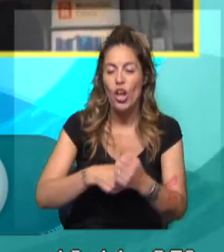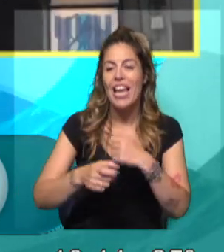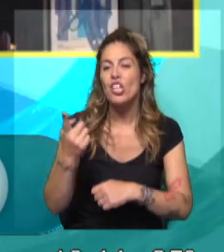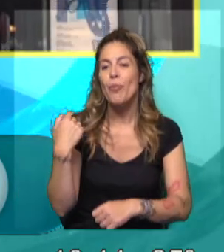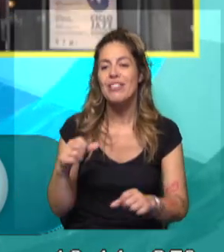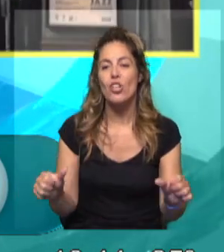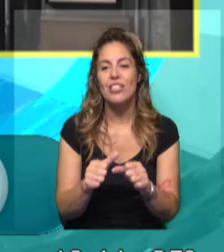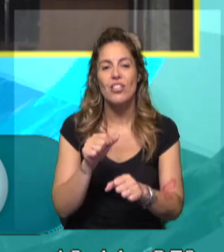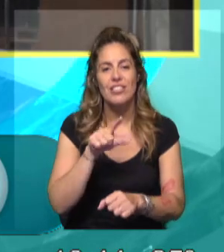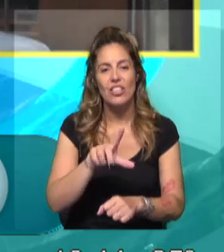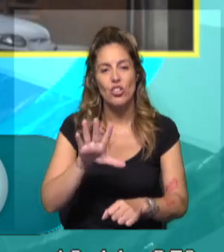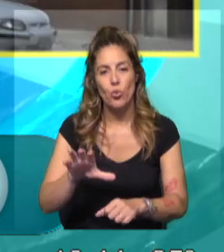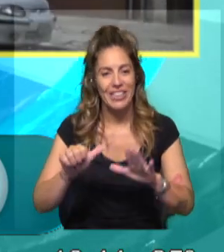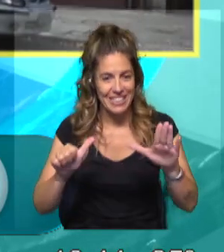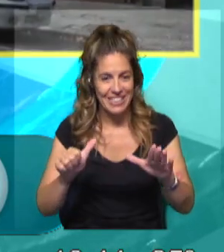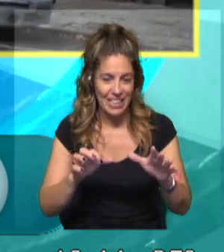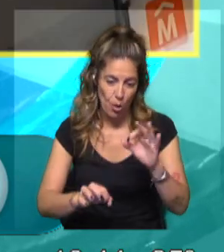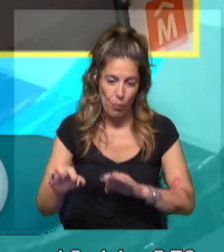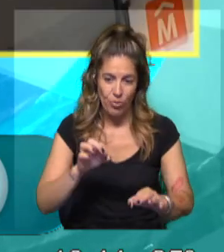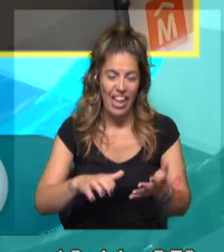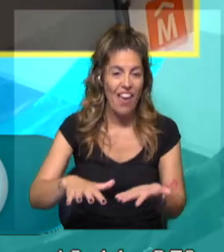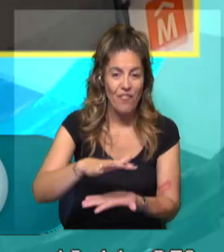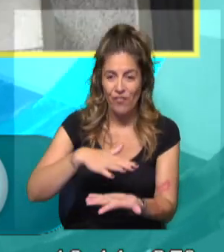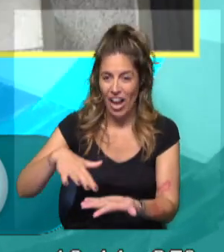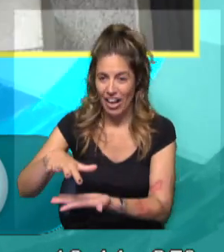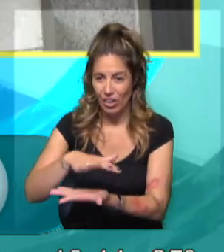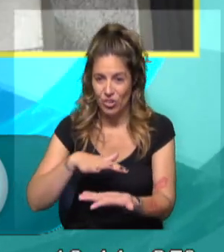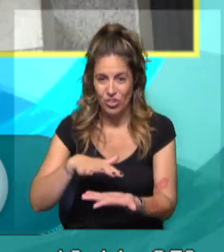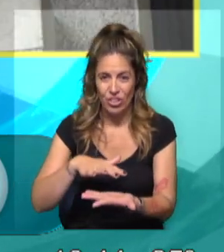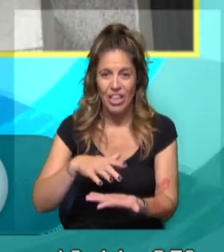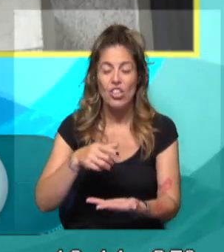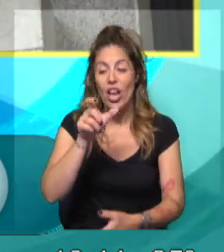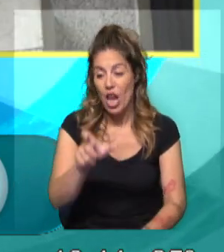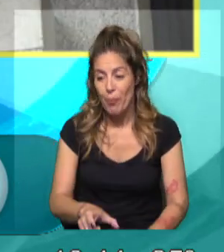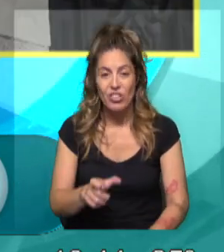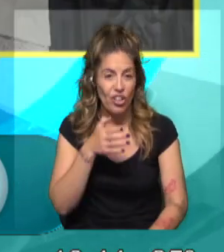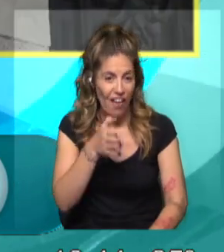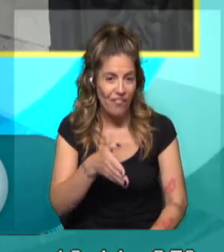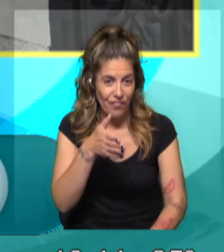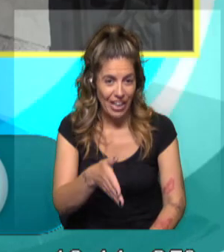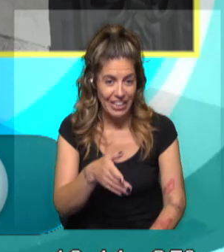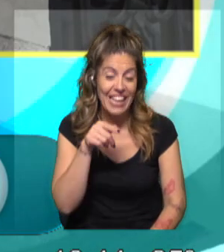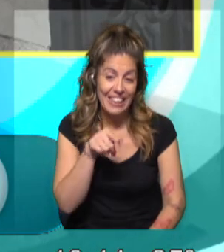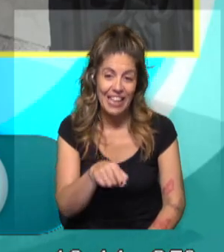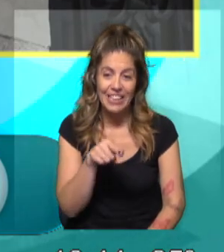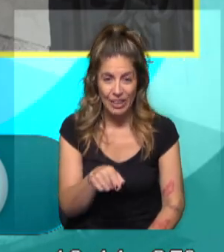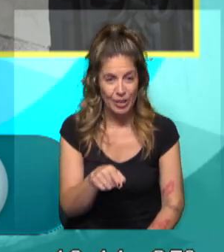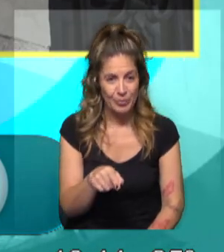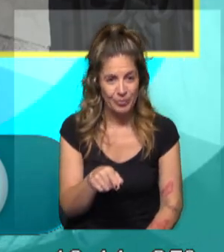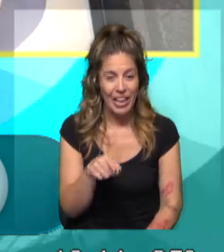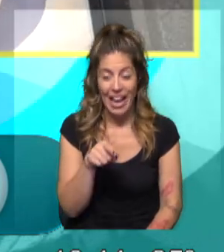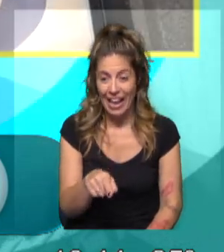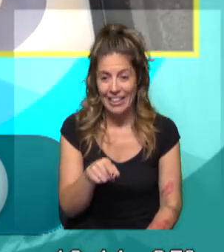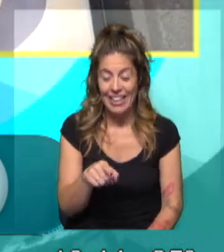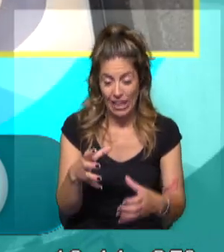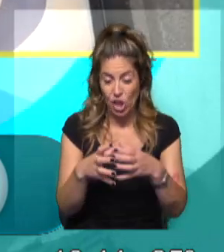hicieron 156 funciones en barrios. ¡Qué bien! Entonces la gente va... Bueno, y de ahí de